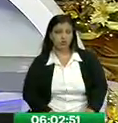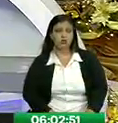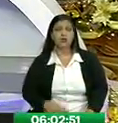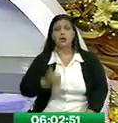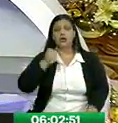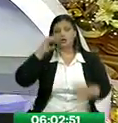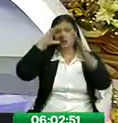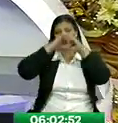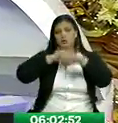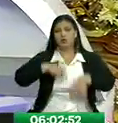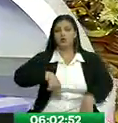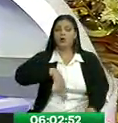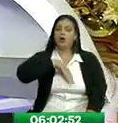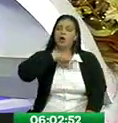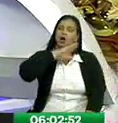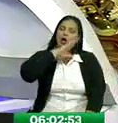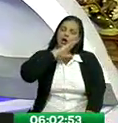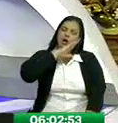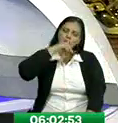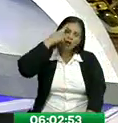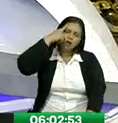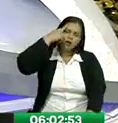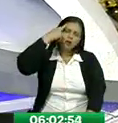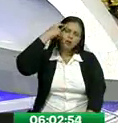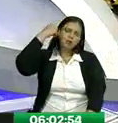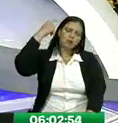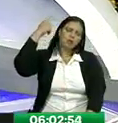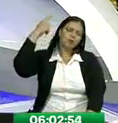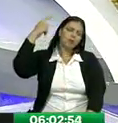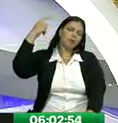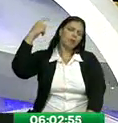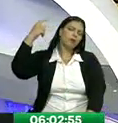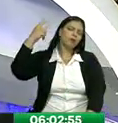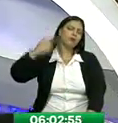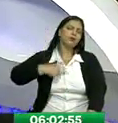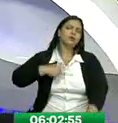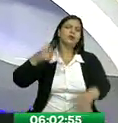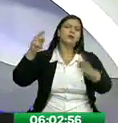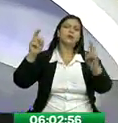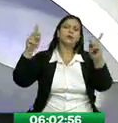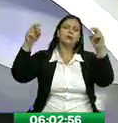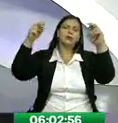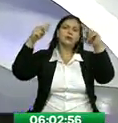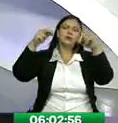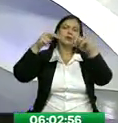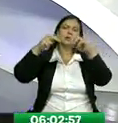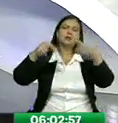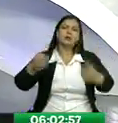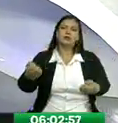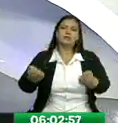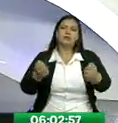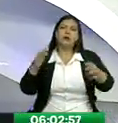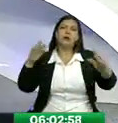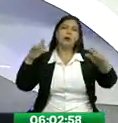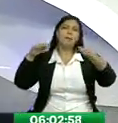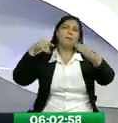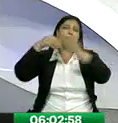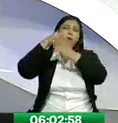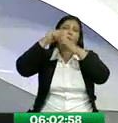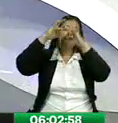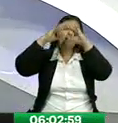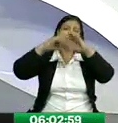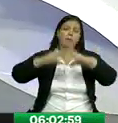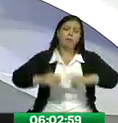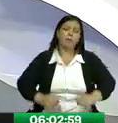tienen significado, ¿no? Claro que tienen su significado. Así dicen, ¿no? Pero ahí estaba soñando justamente que el puente, un puente